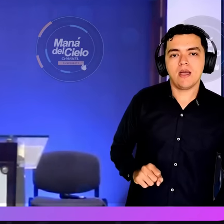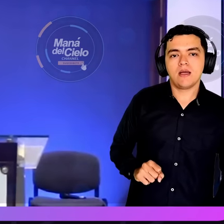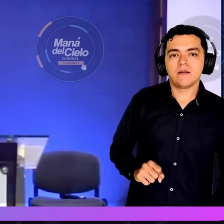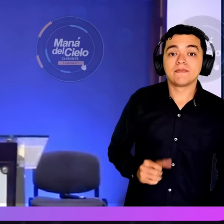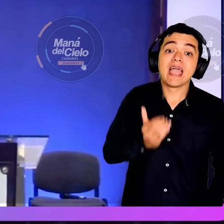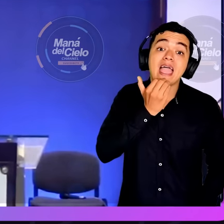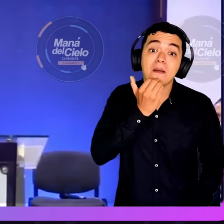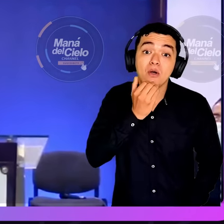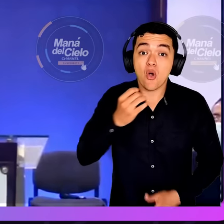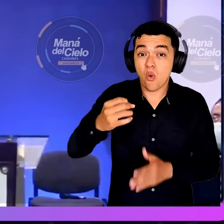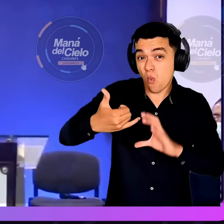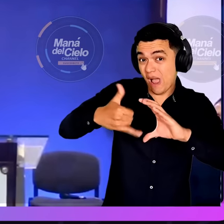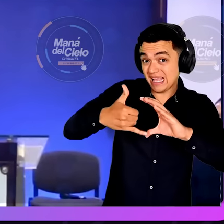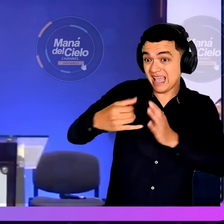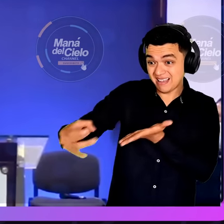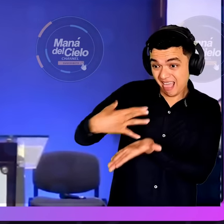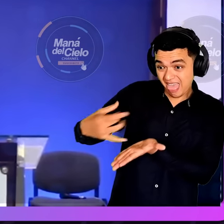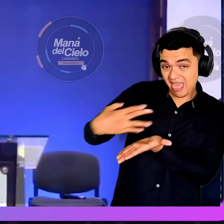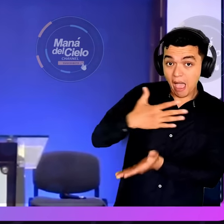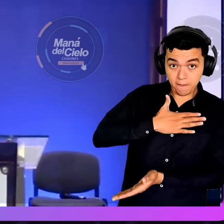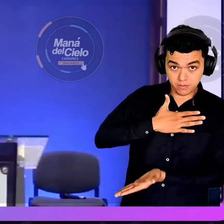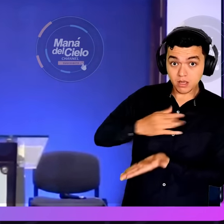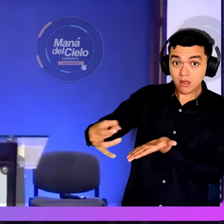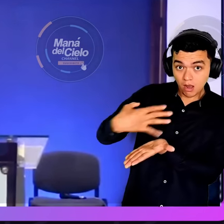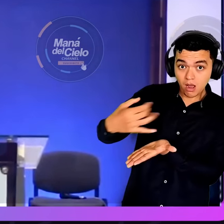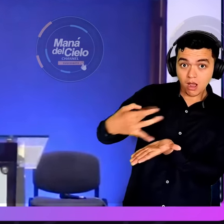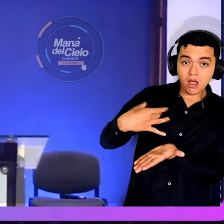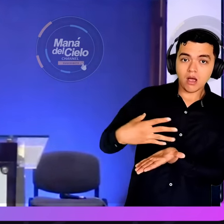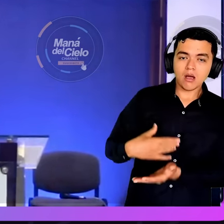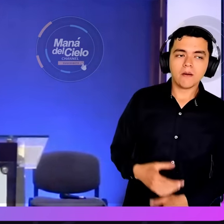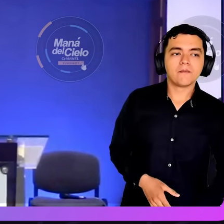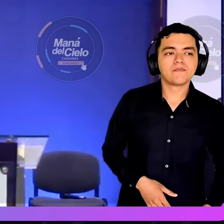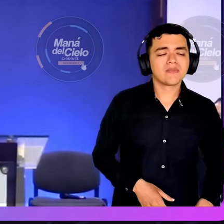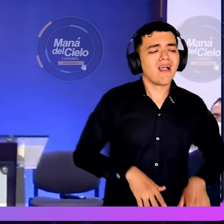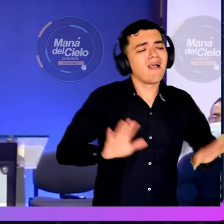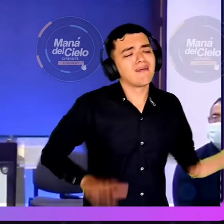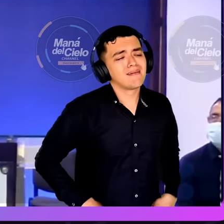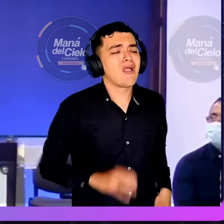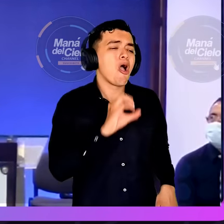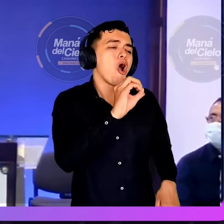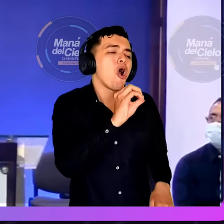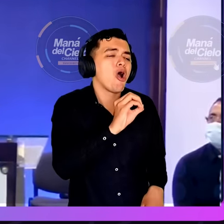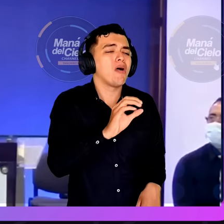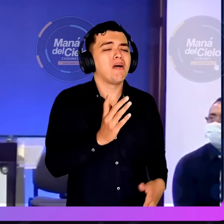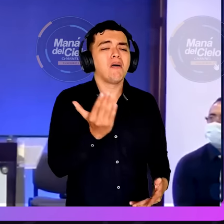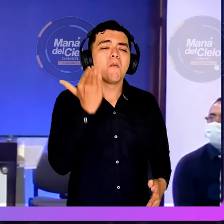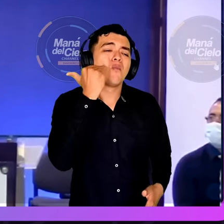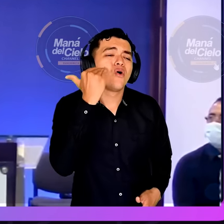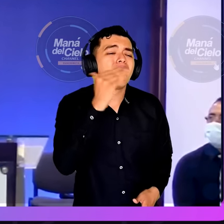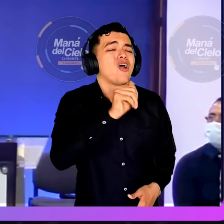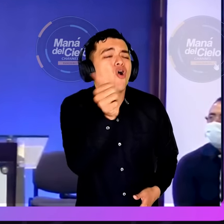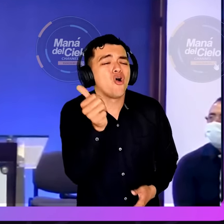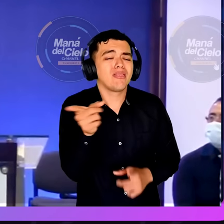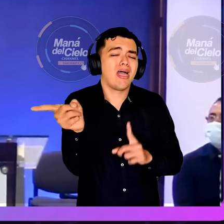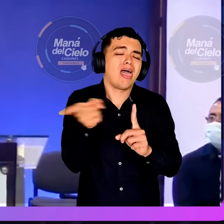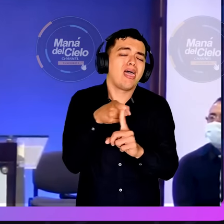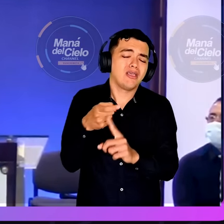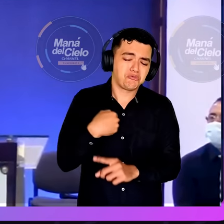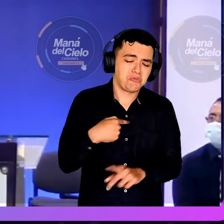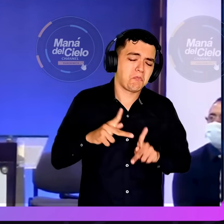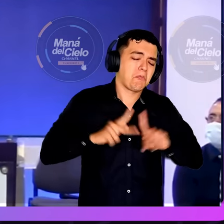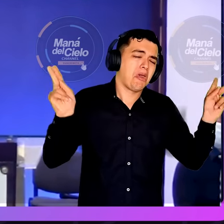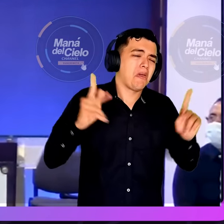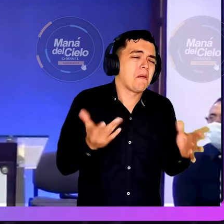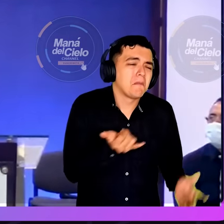matrimonio. Y a veces me mandan WhatsApp: hermana, mi esposo se fue con otra. Y a veces me mandan unos mensajes y me dice: hermana, y estoy